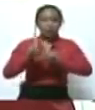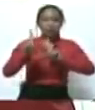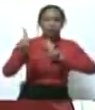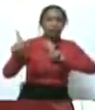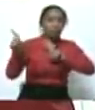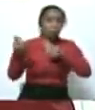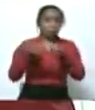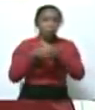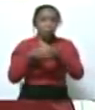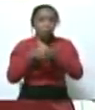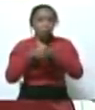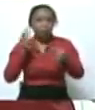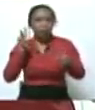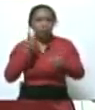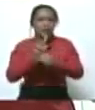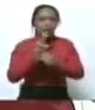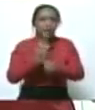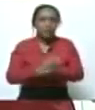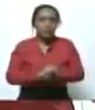estos grupos violentos,